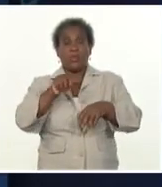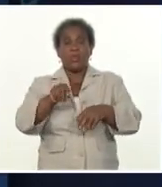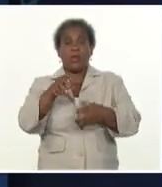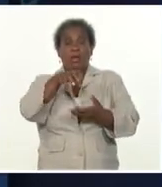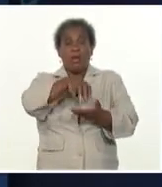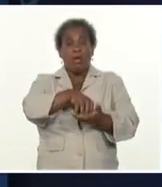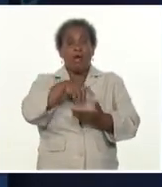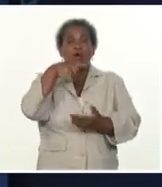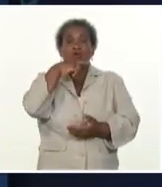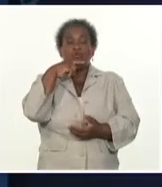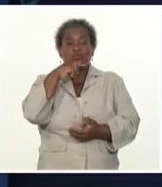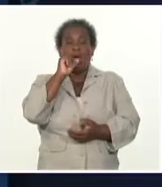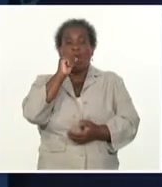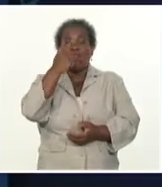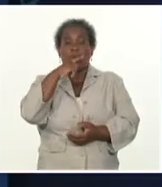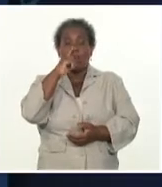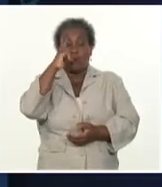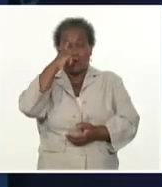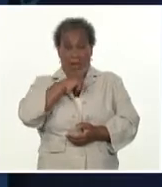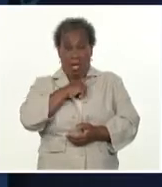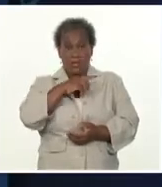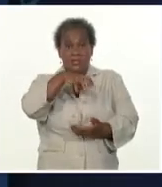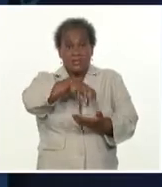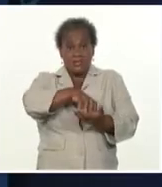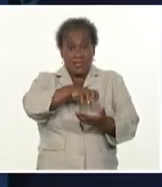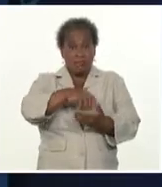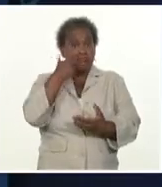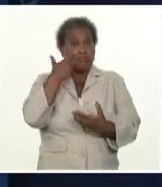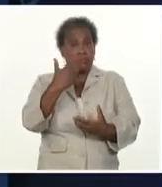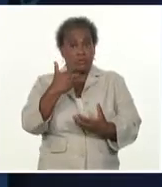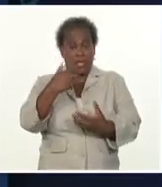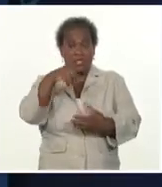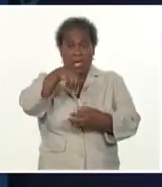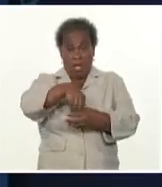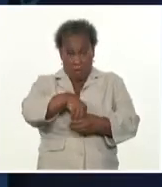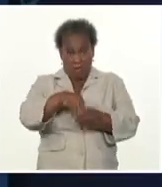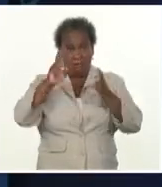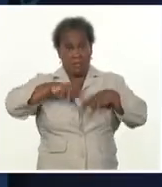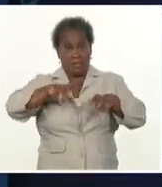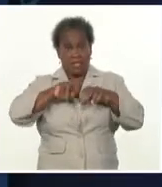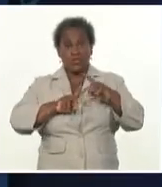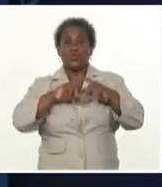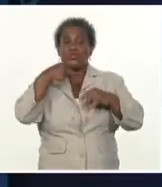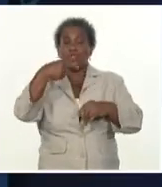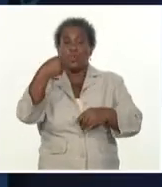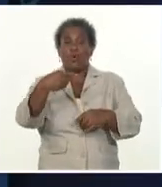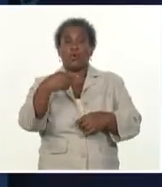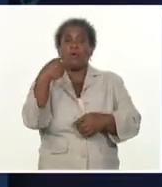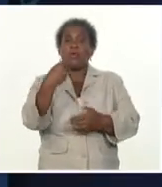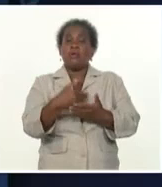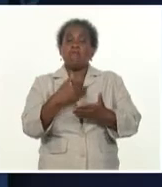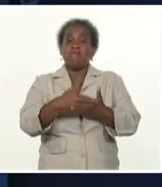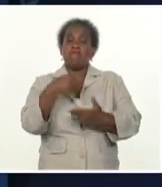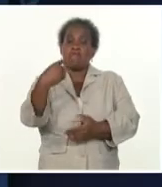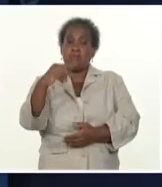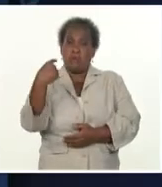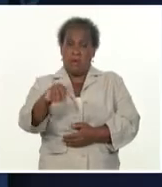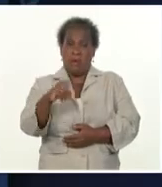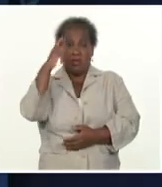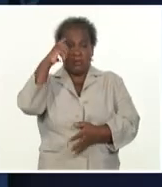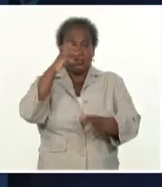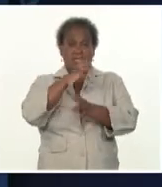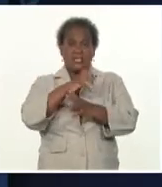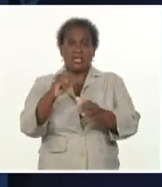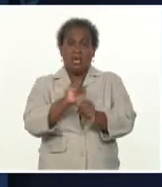rusa de Dumná, un centro de renombre mundial en el que se integran la investigación teórica y experimental en el campo de las ciencias nucleares